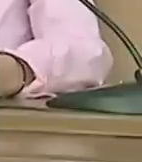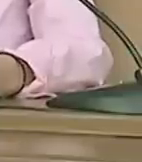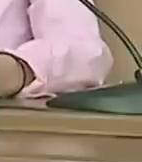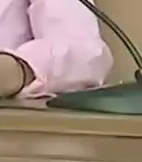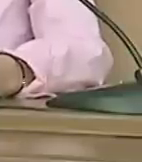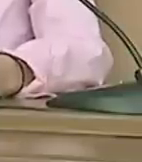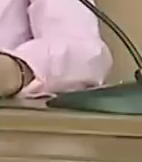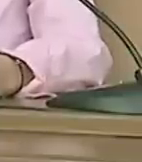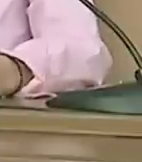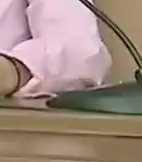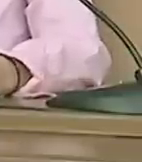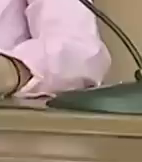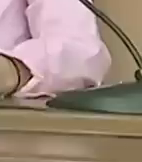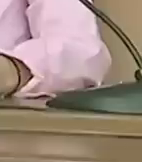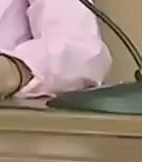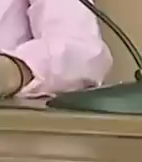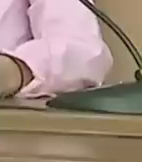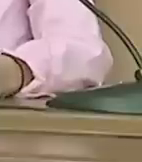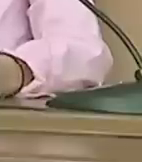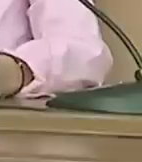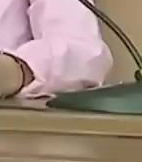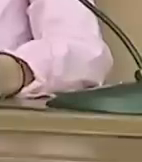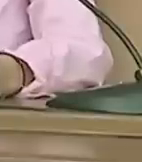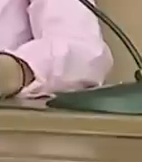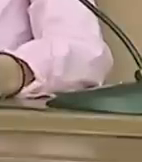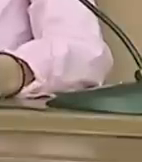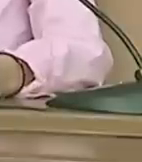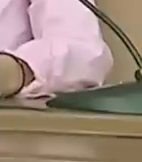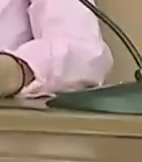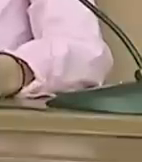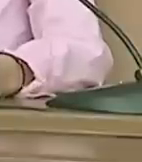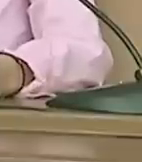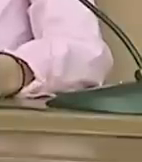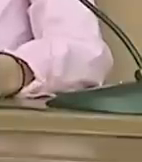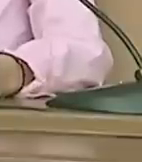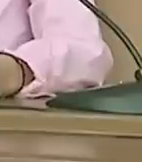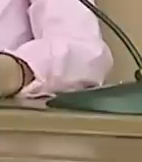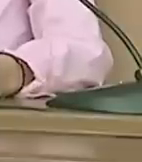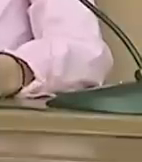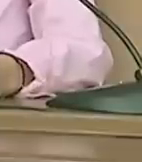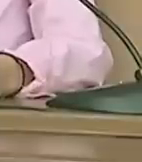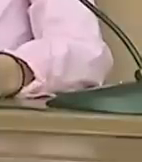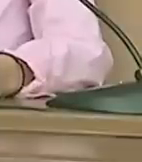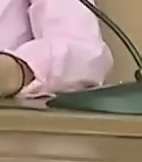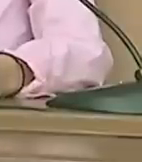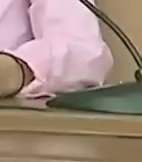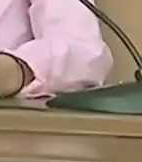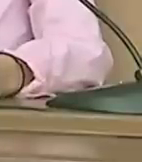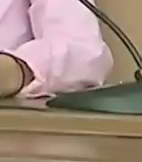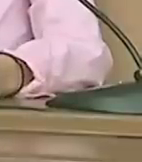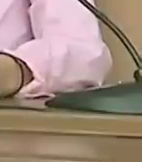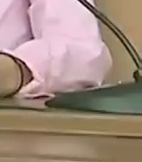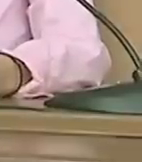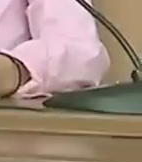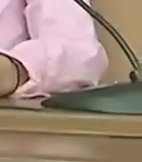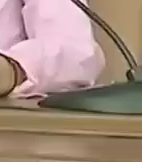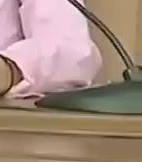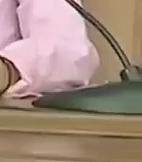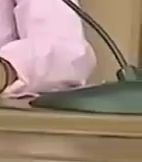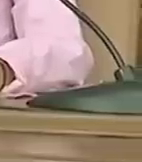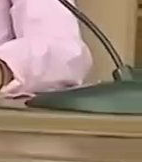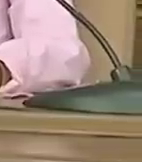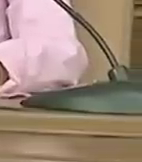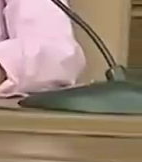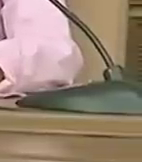las diputadas y los diputados indicados en lista anexa. Acto seguido, el presidente ordenó dar lectura al acta de la sesión ordinaria del